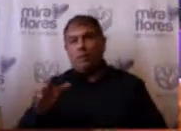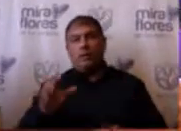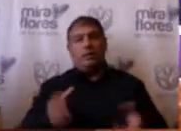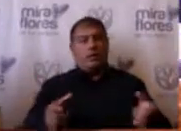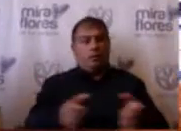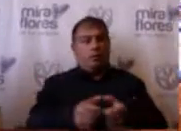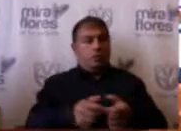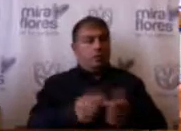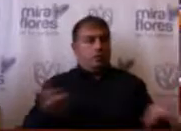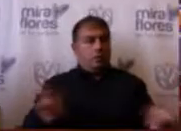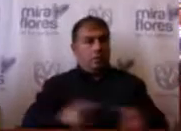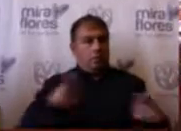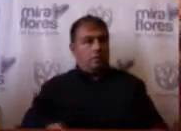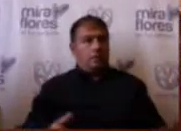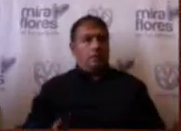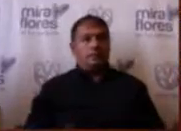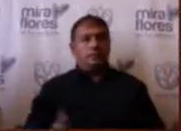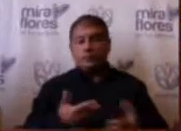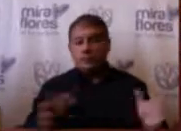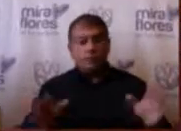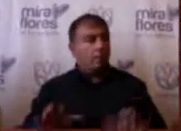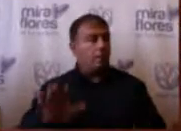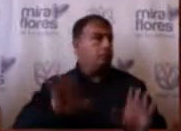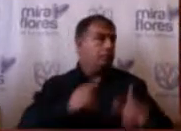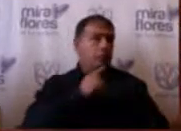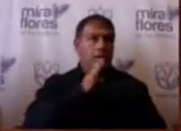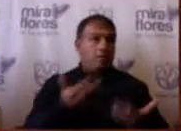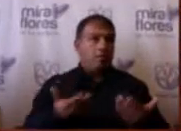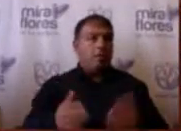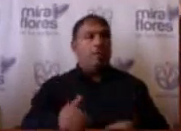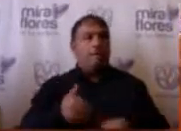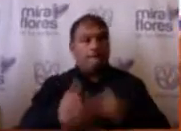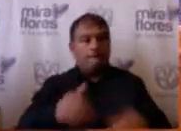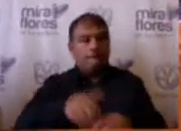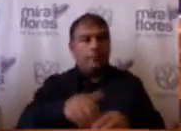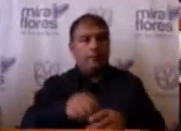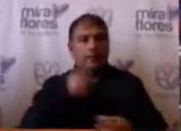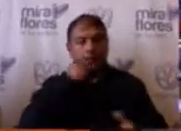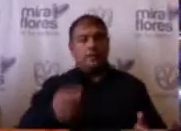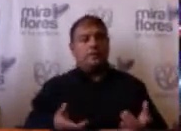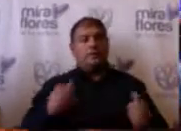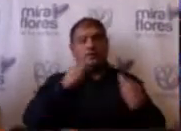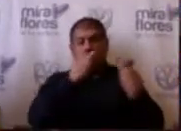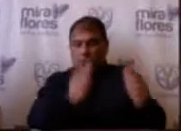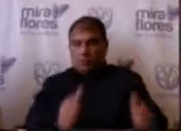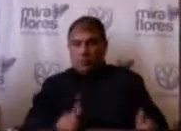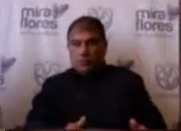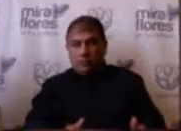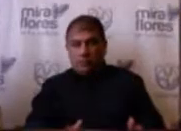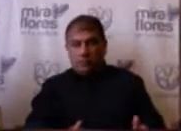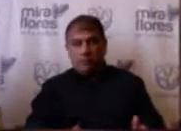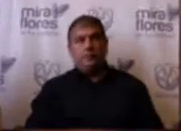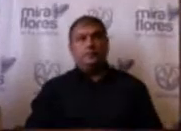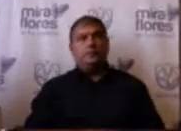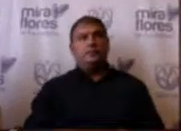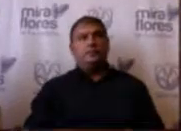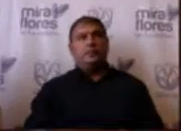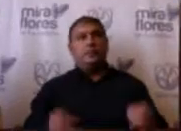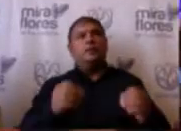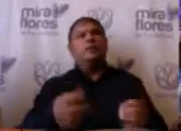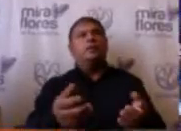en mesa sino intervenciones antes de proceder a votar esta es la escultura que tenemos en